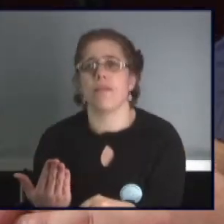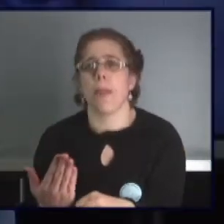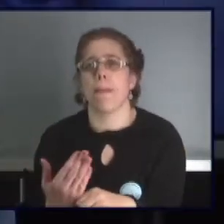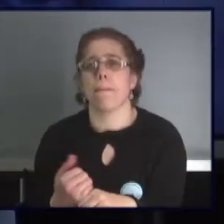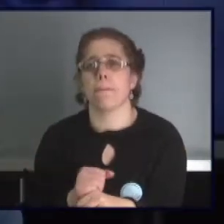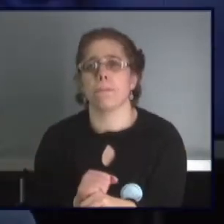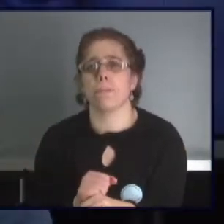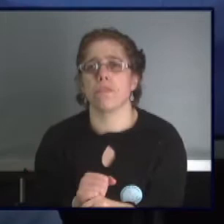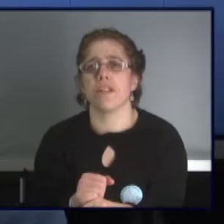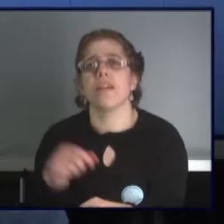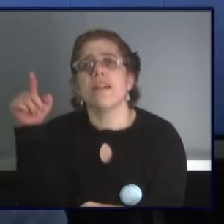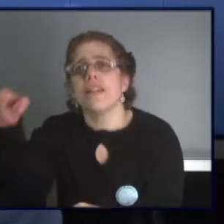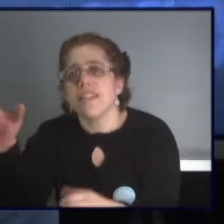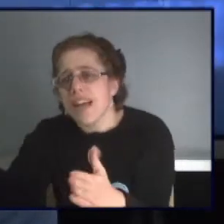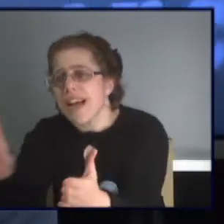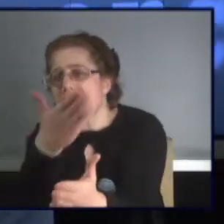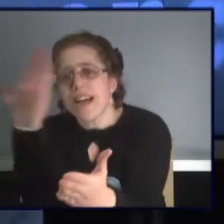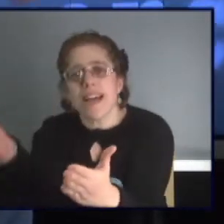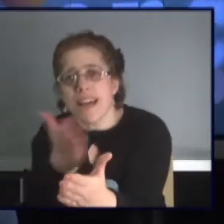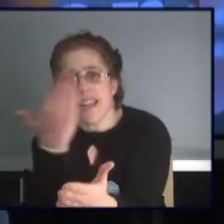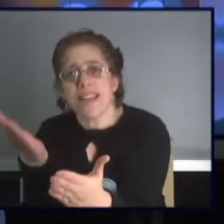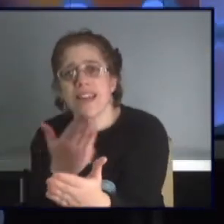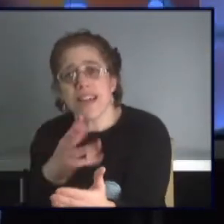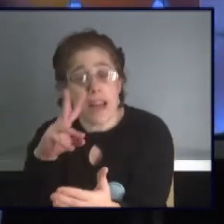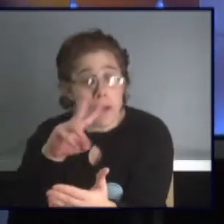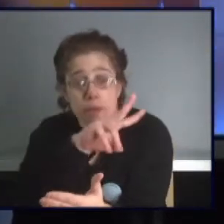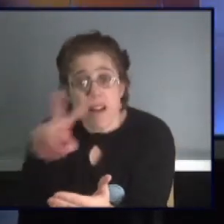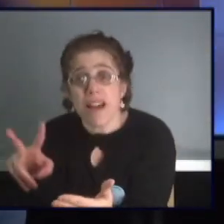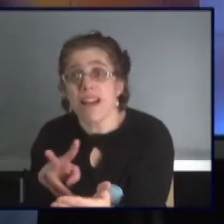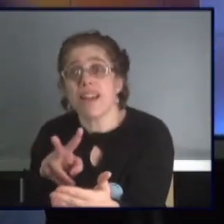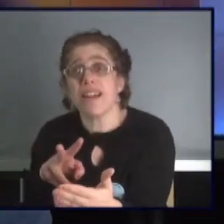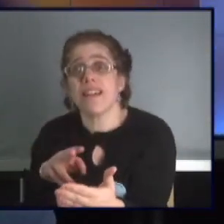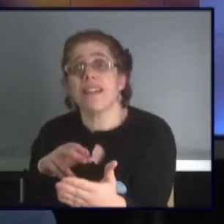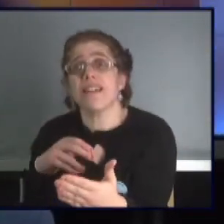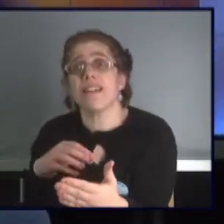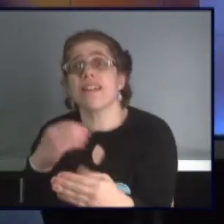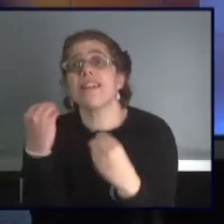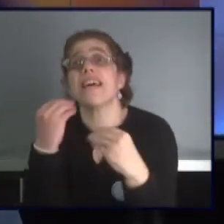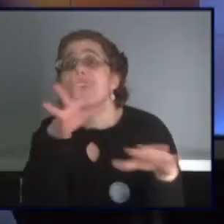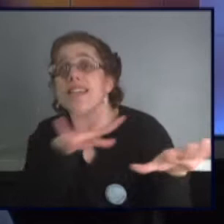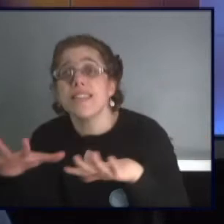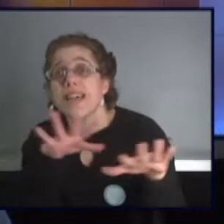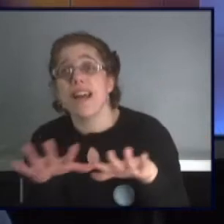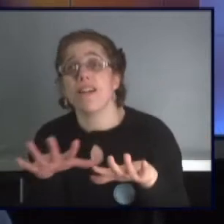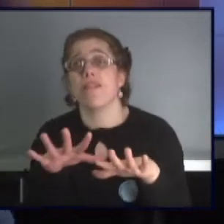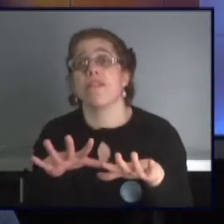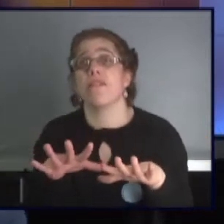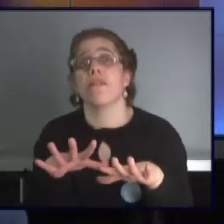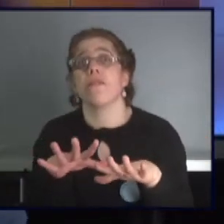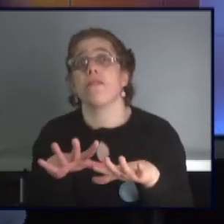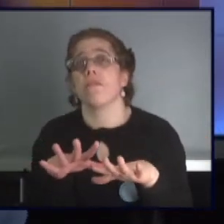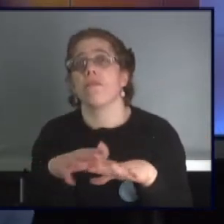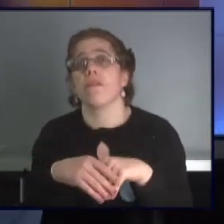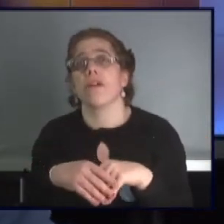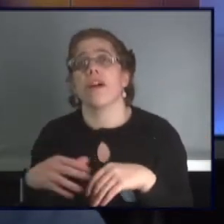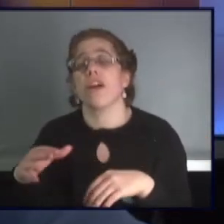y esa es la agenda que nosotros queremos imponer y ven venimos tratando de hacerlo en los lugares que